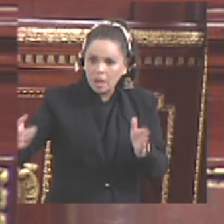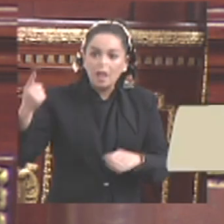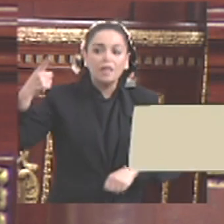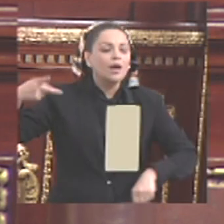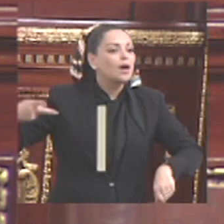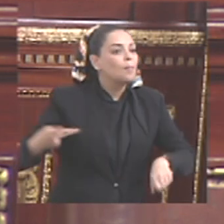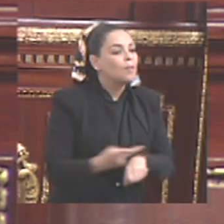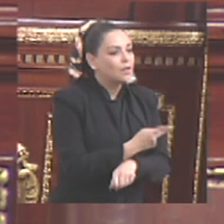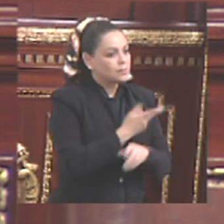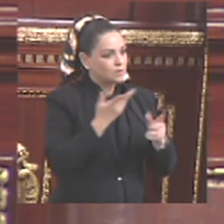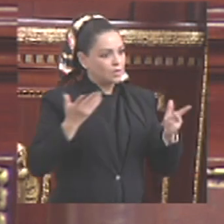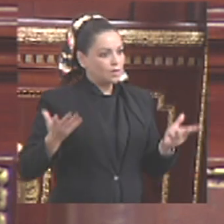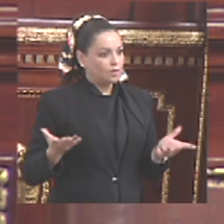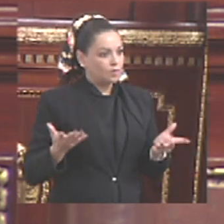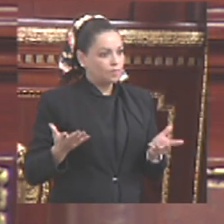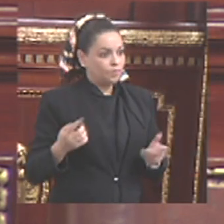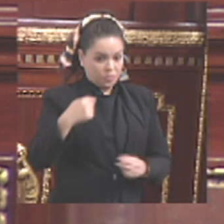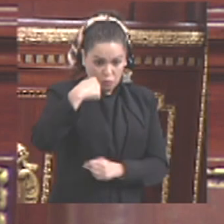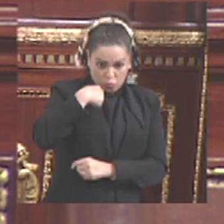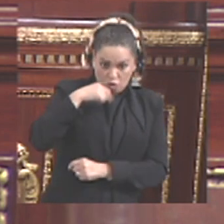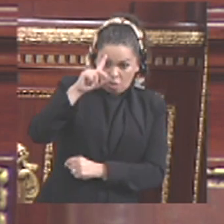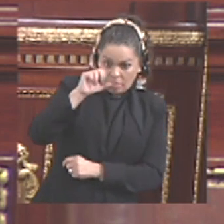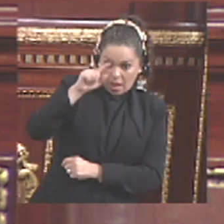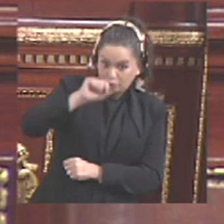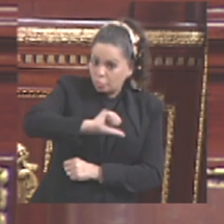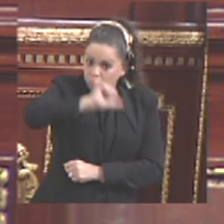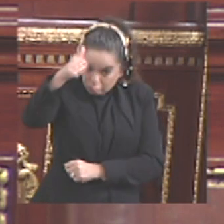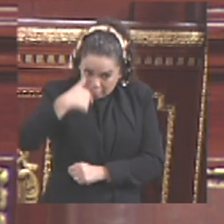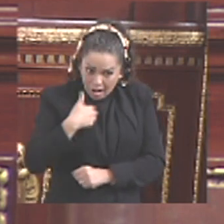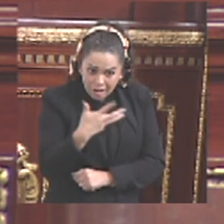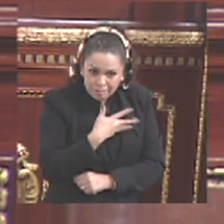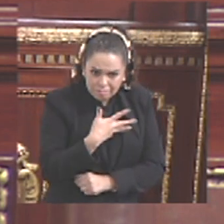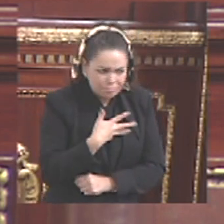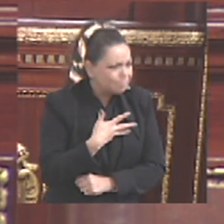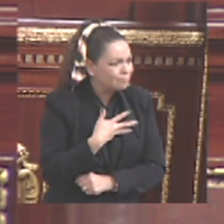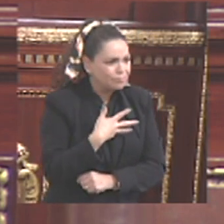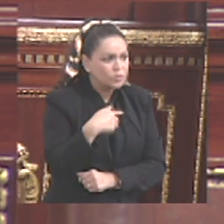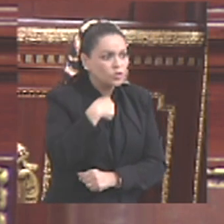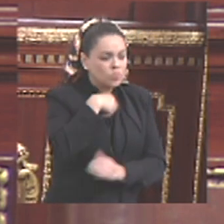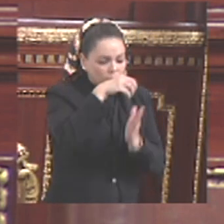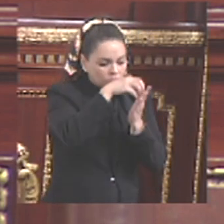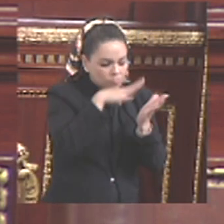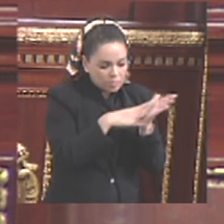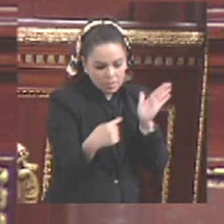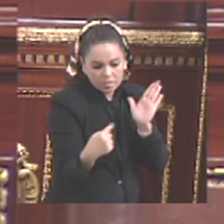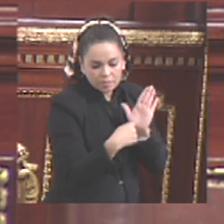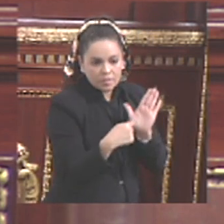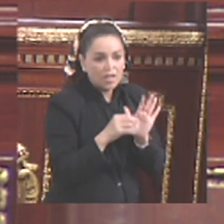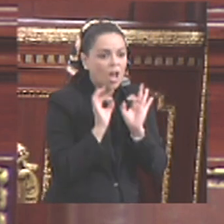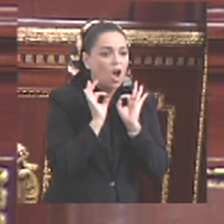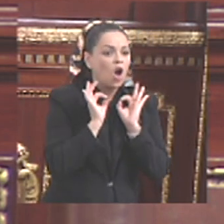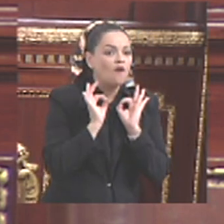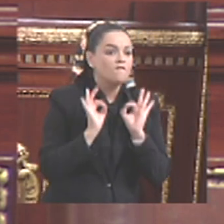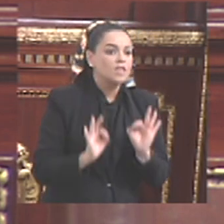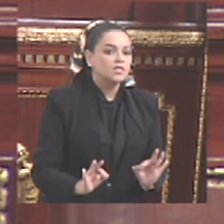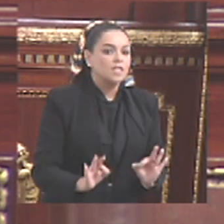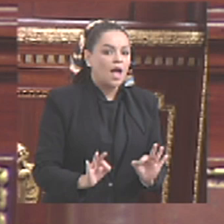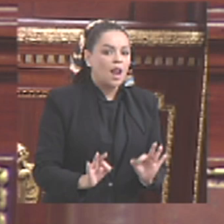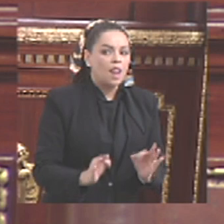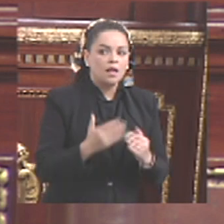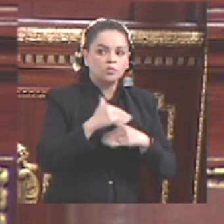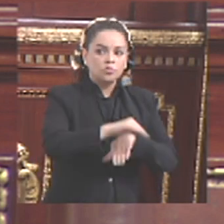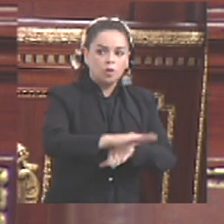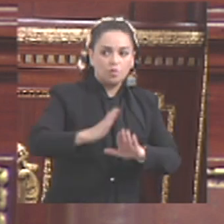Y yo no traigo otros datos, yo solo traigo los datos oficiales del avance que tiene la